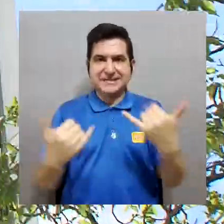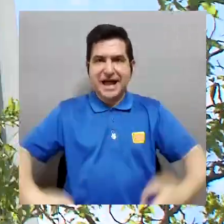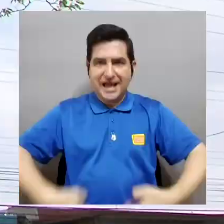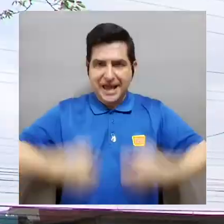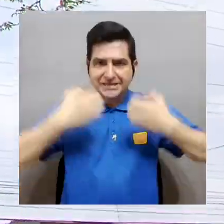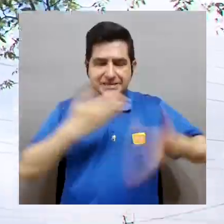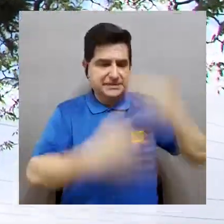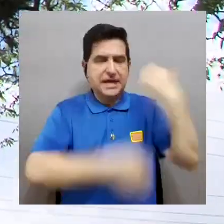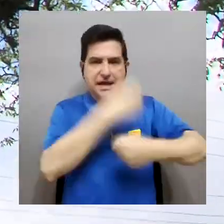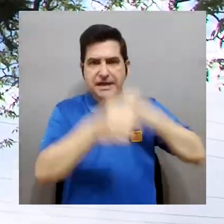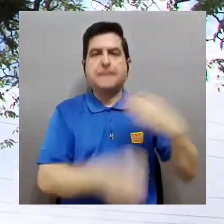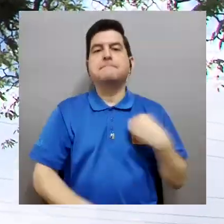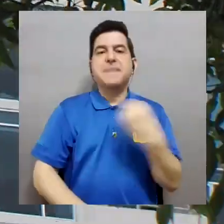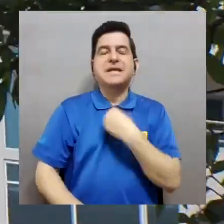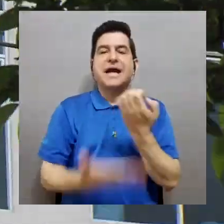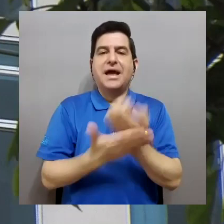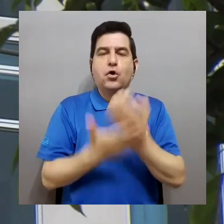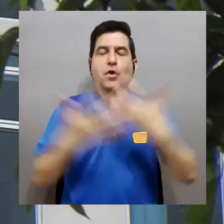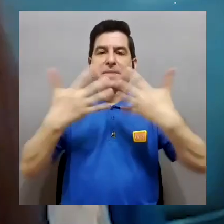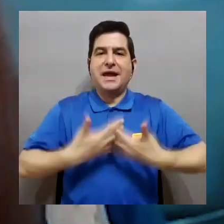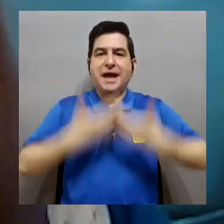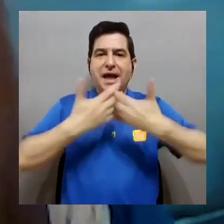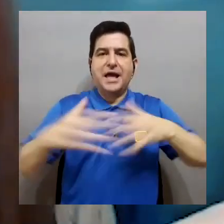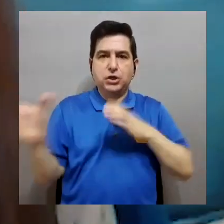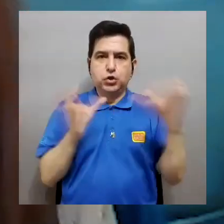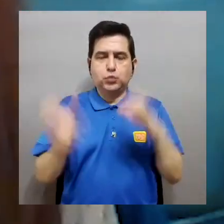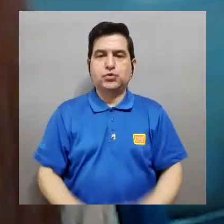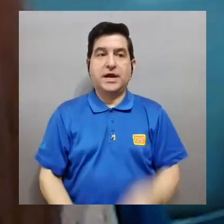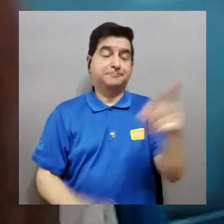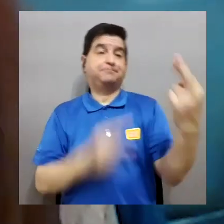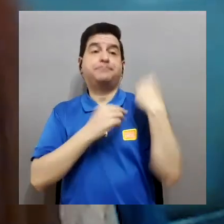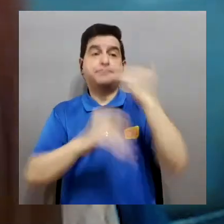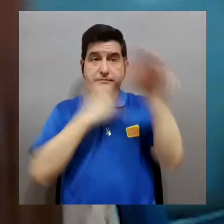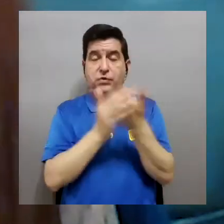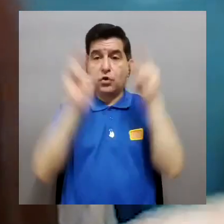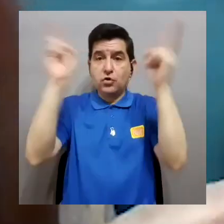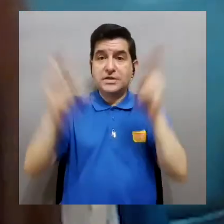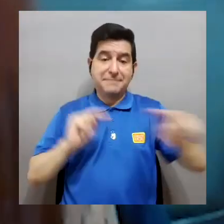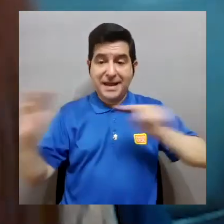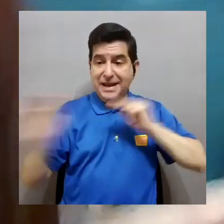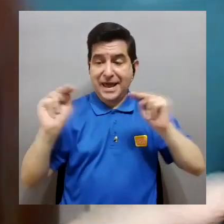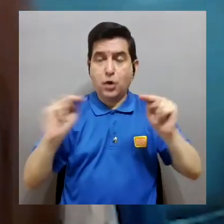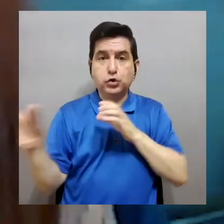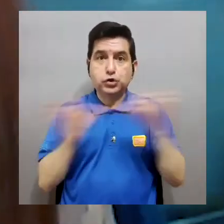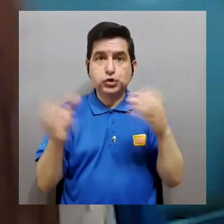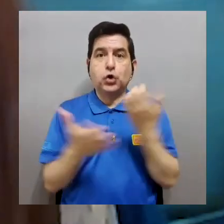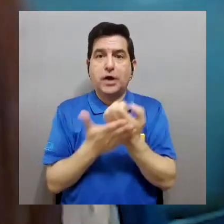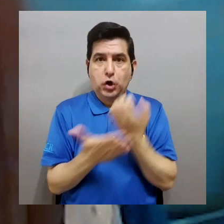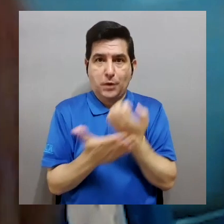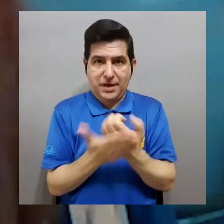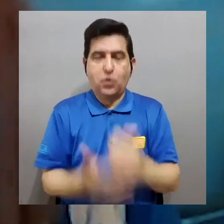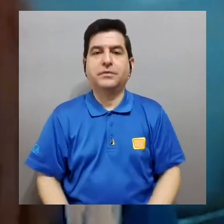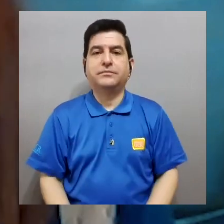existía años atrás el Ministerio de Economía, Industria y Comercio, que se encarga de todo lo que es el tema de las transacciones comerciales y